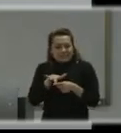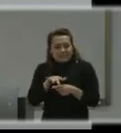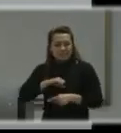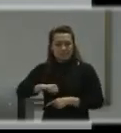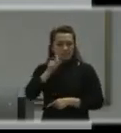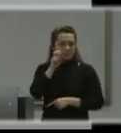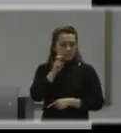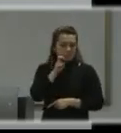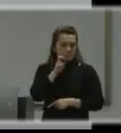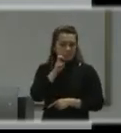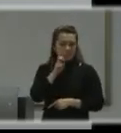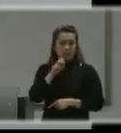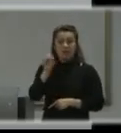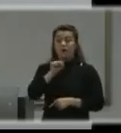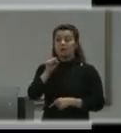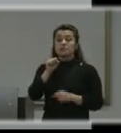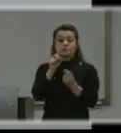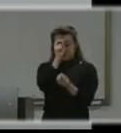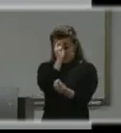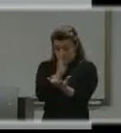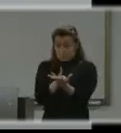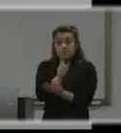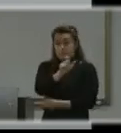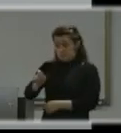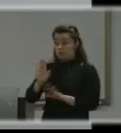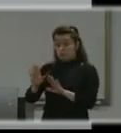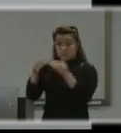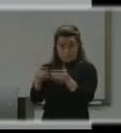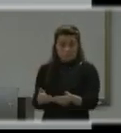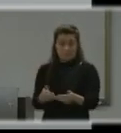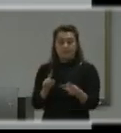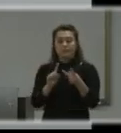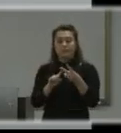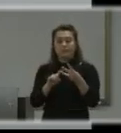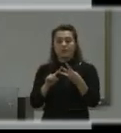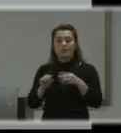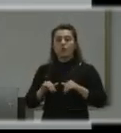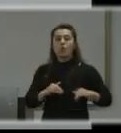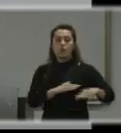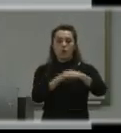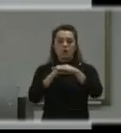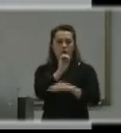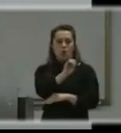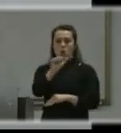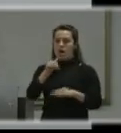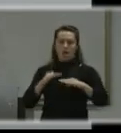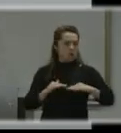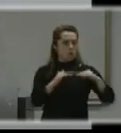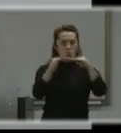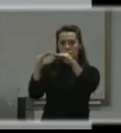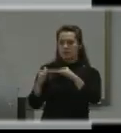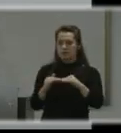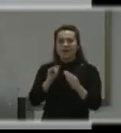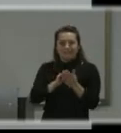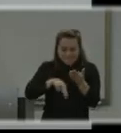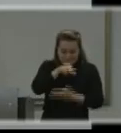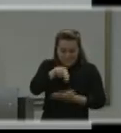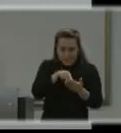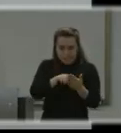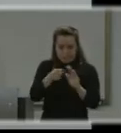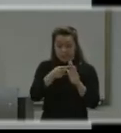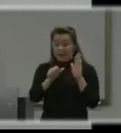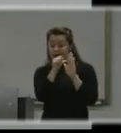reproductivos, la diversidad de las personas con discapacidad y la igualdad de género, es uno de los principios de la convención. El